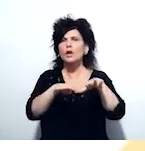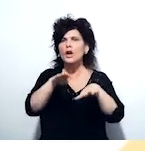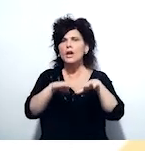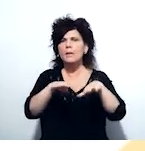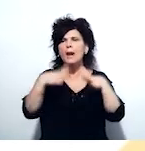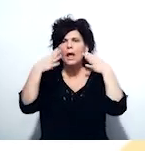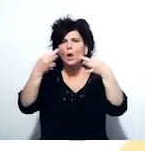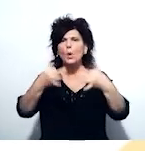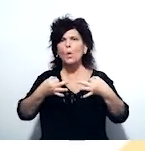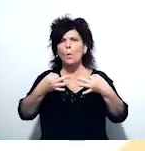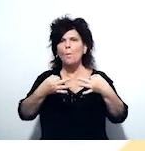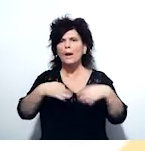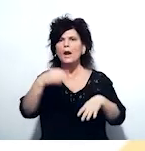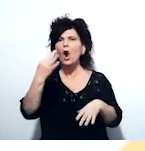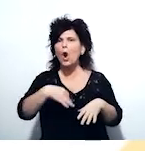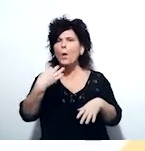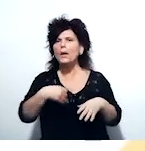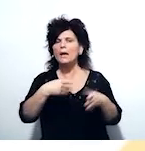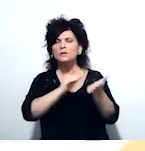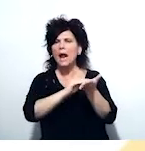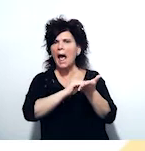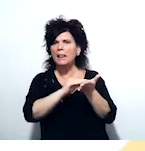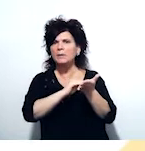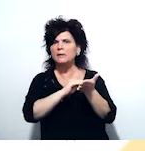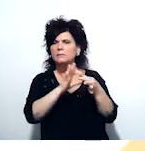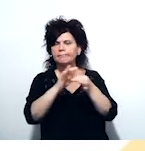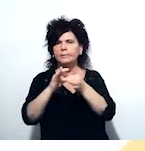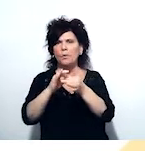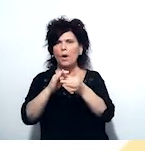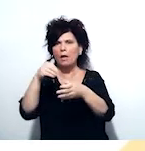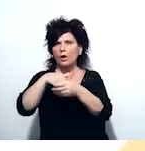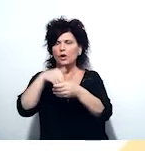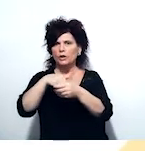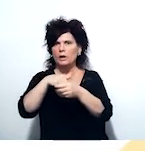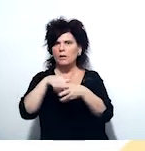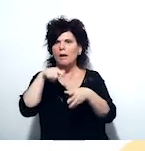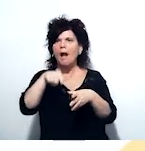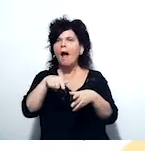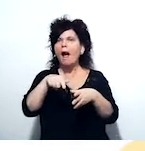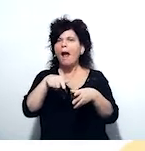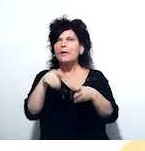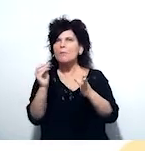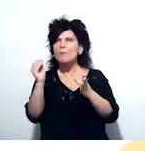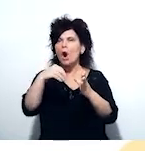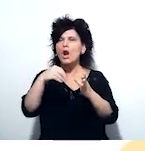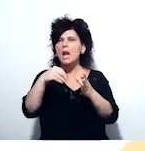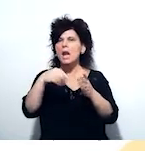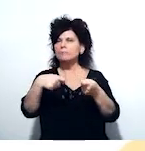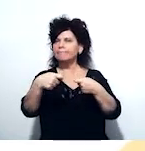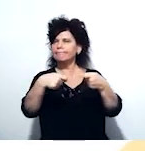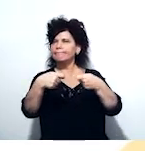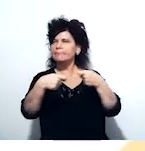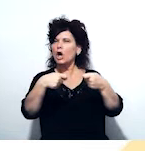cumplan seriamente con su obligación administrativa con respecto al contenido. Entonces se está poniendo un control a